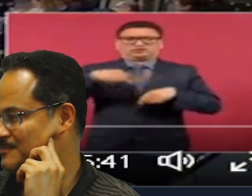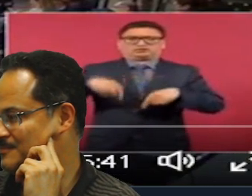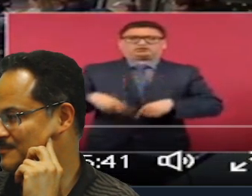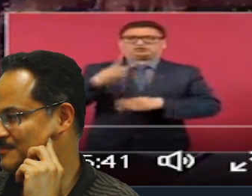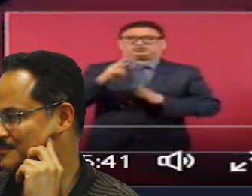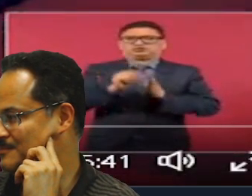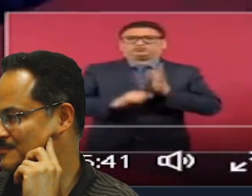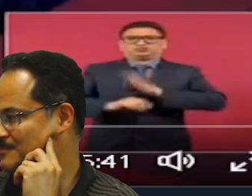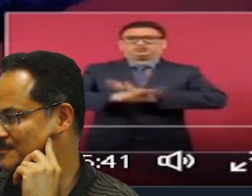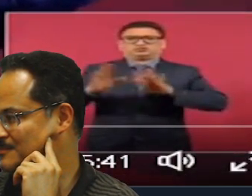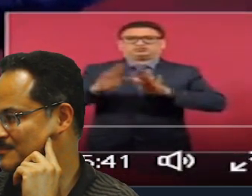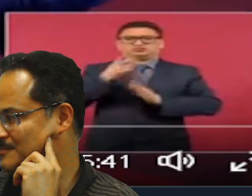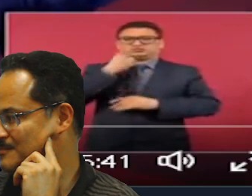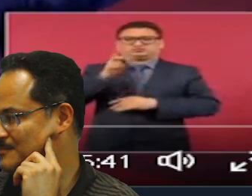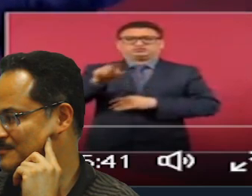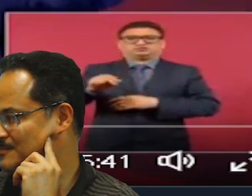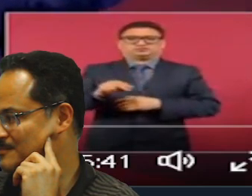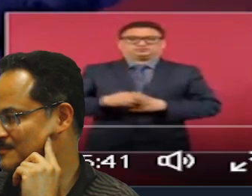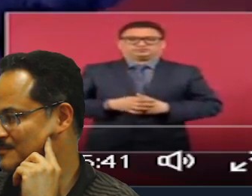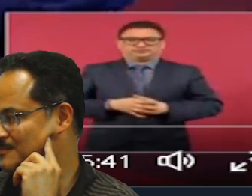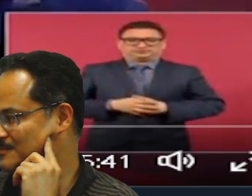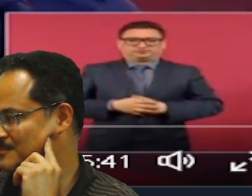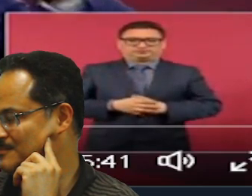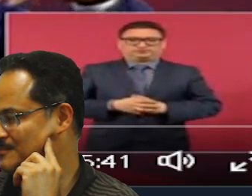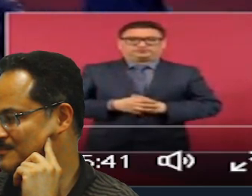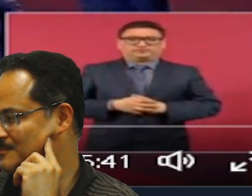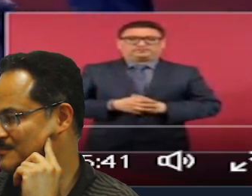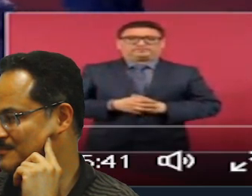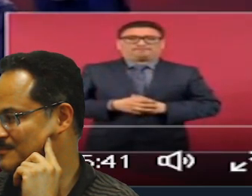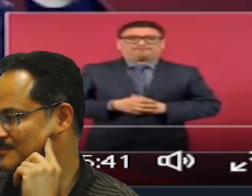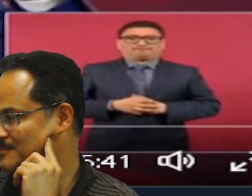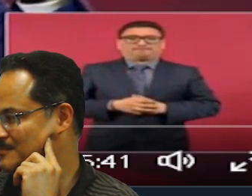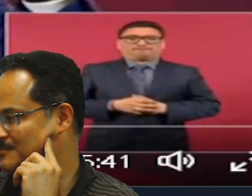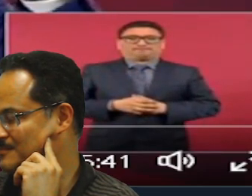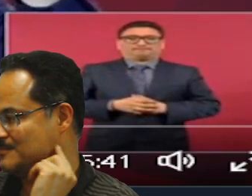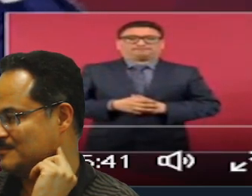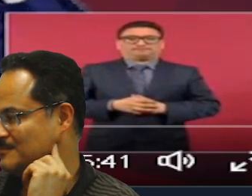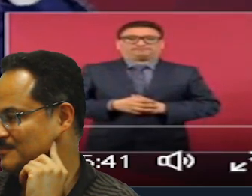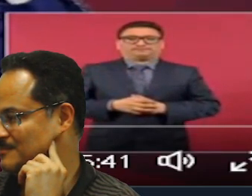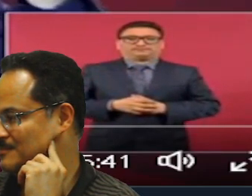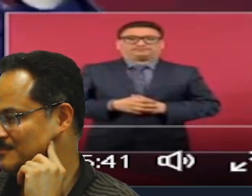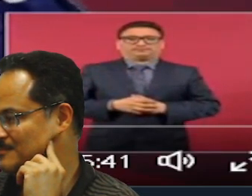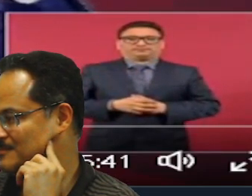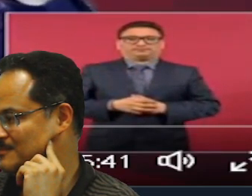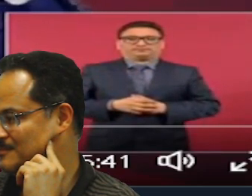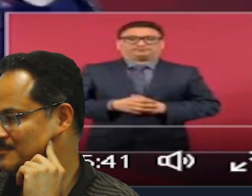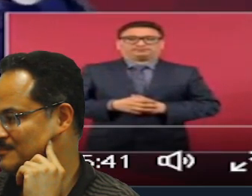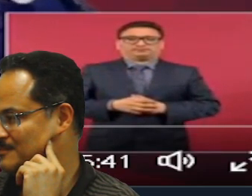dos meses Es que desde que llega